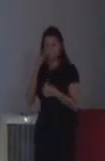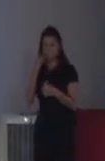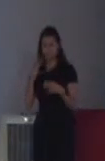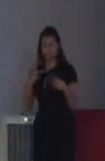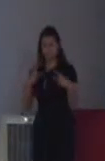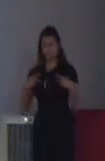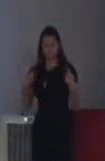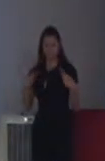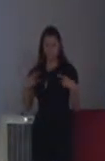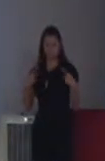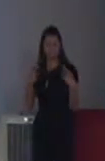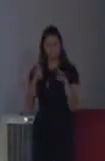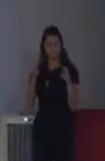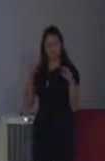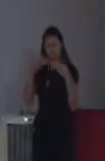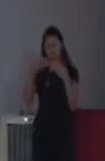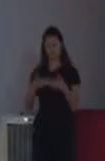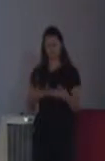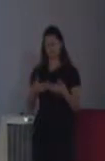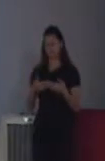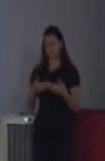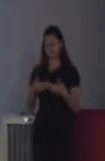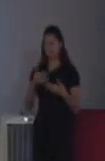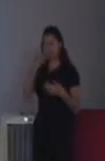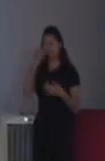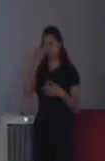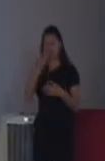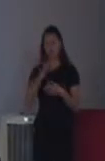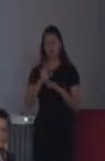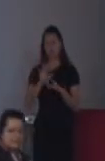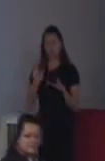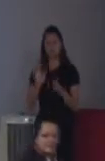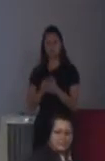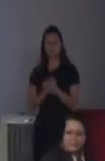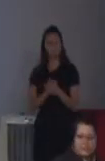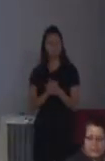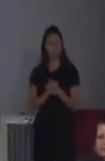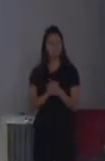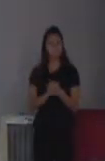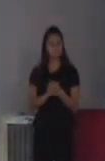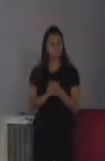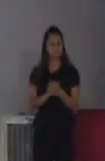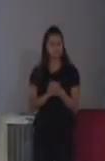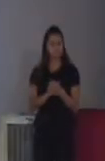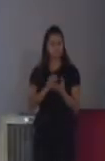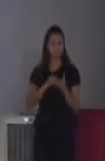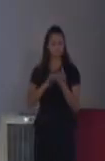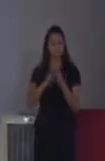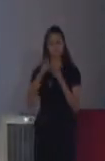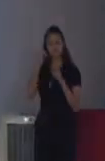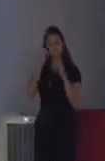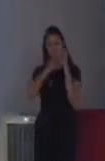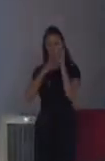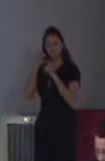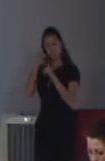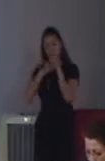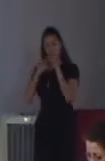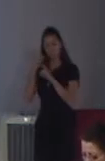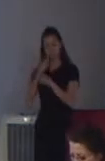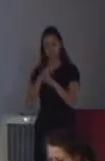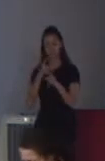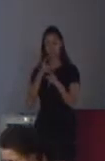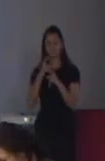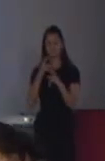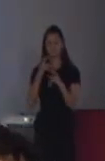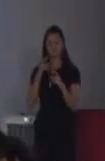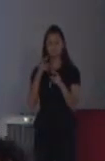discapacidad, ¿no? Que no es otra cosa distinta a toda una serie de reflexiones que pasan, digamos, no solamente por el hecho